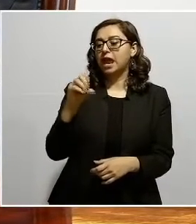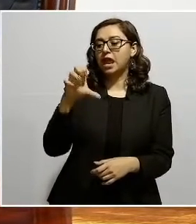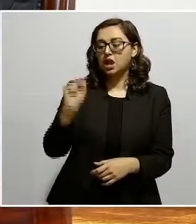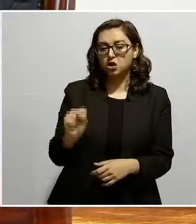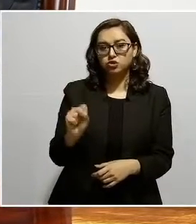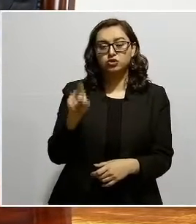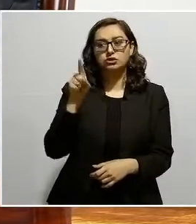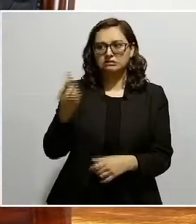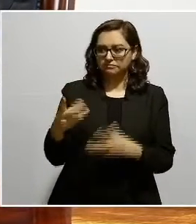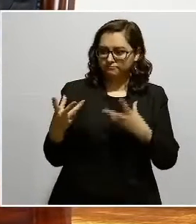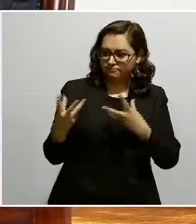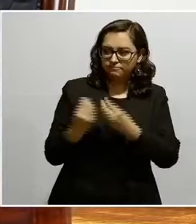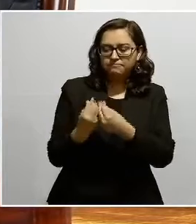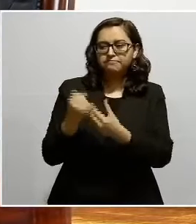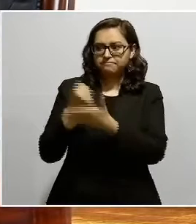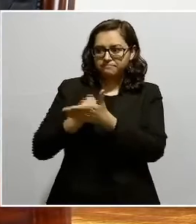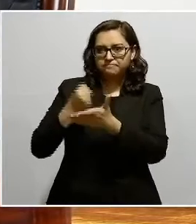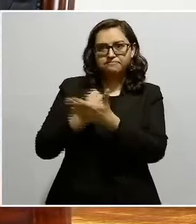maximato callista.